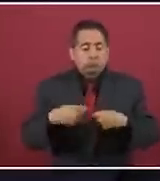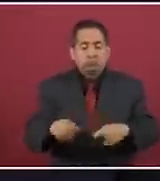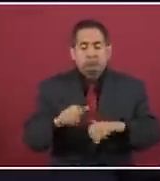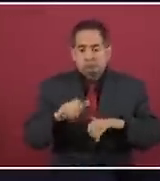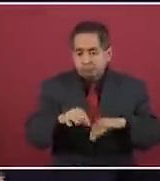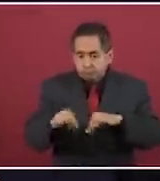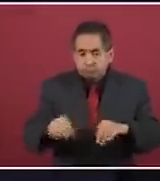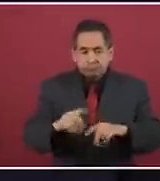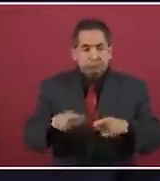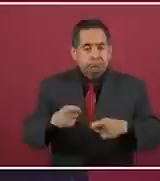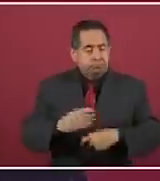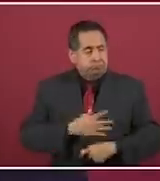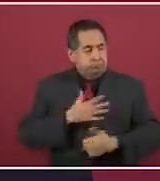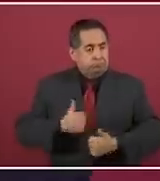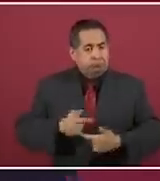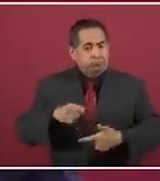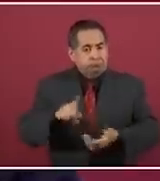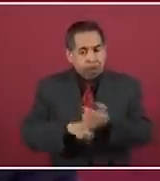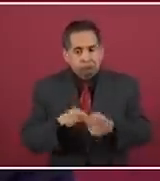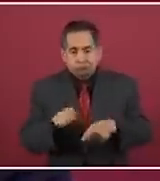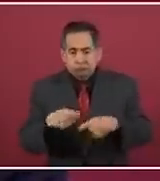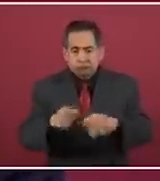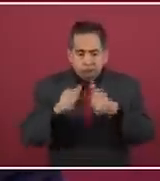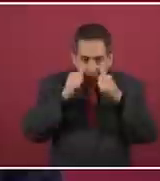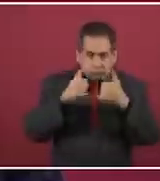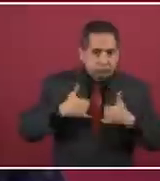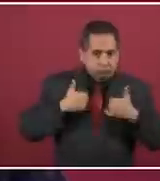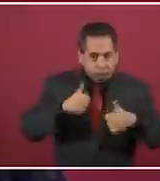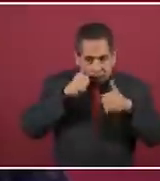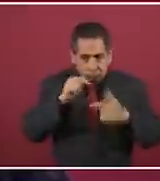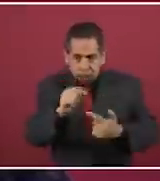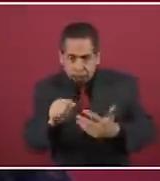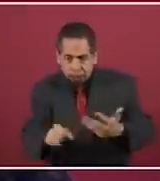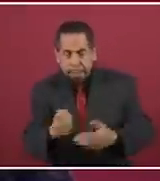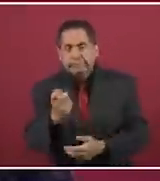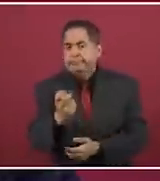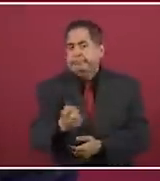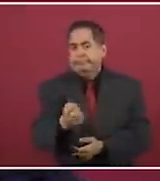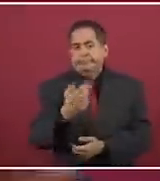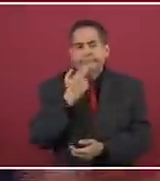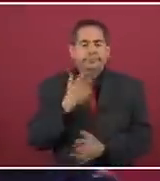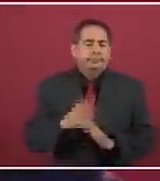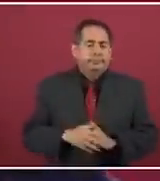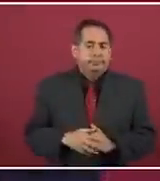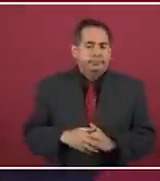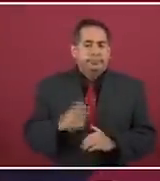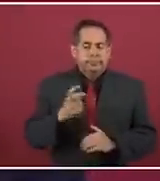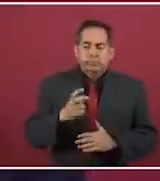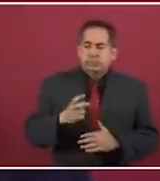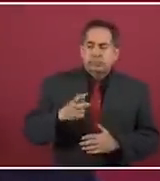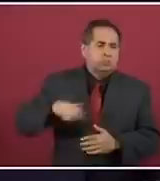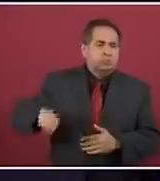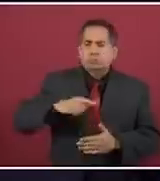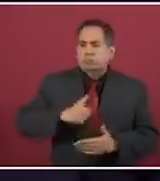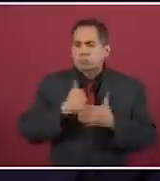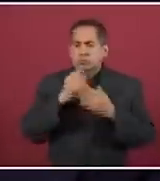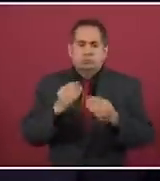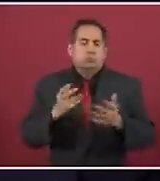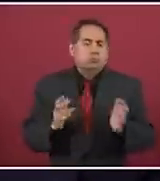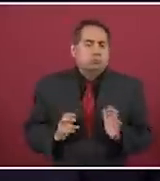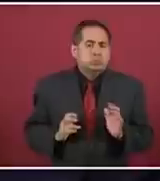que haya bienestar, que se atienda a los jóvenes, y eso va a ayudarnos